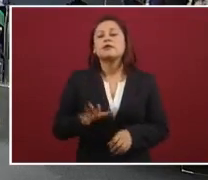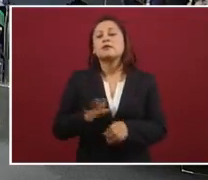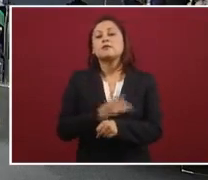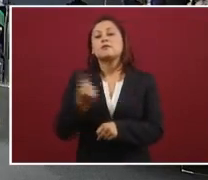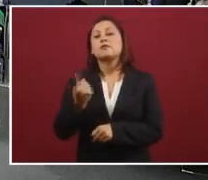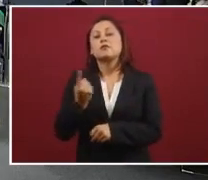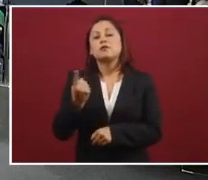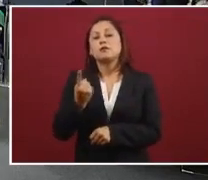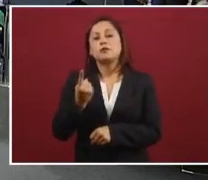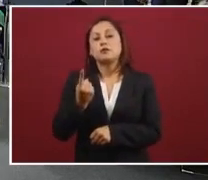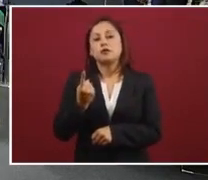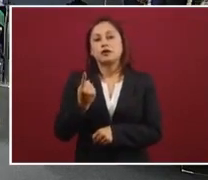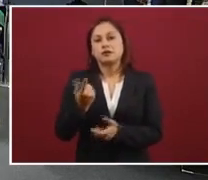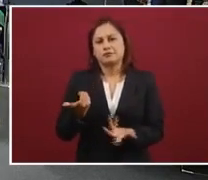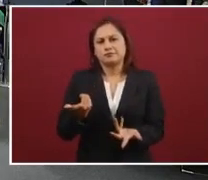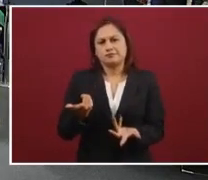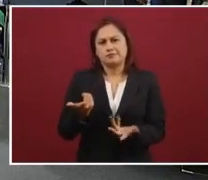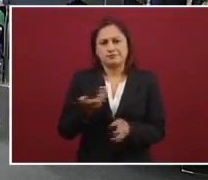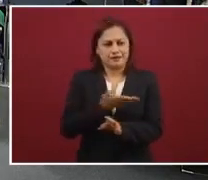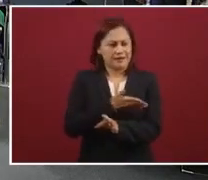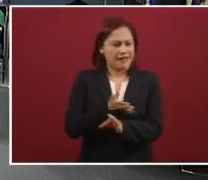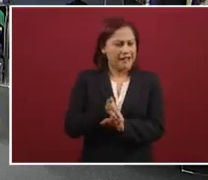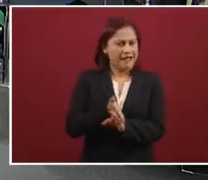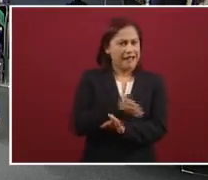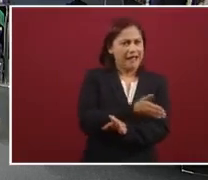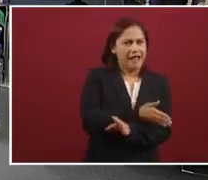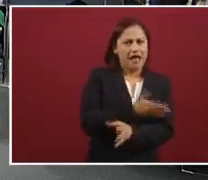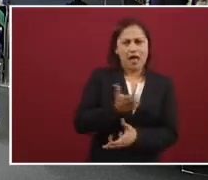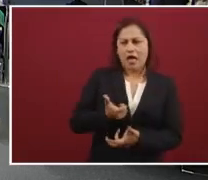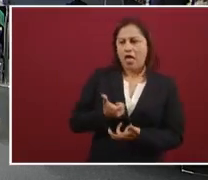es mucho lo que se invirtió